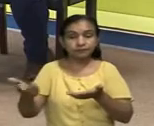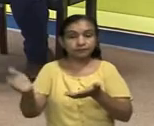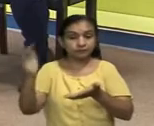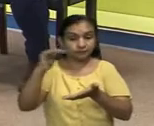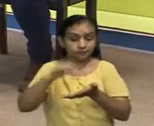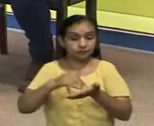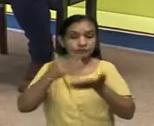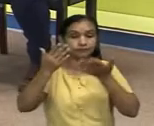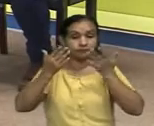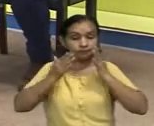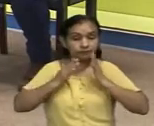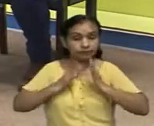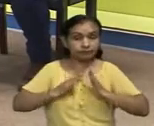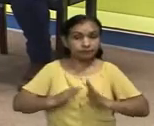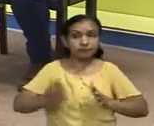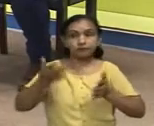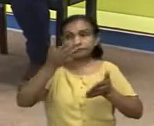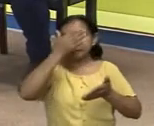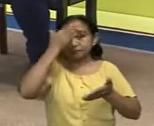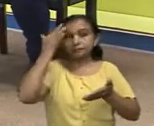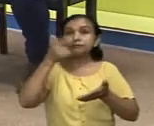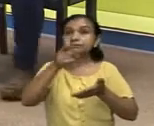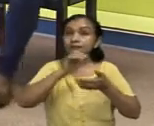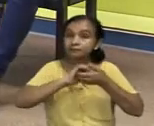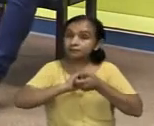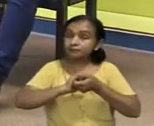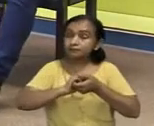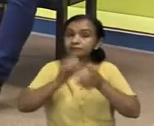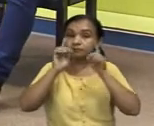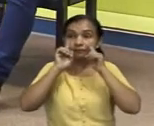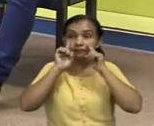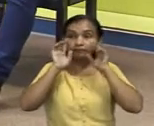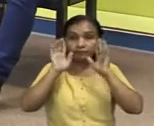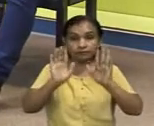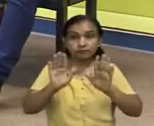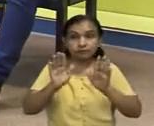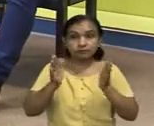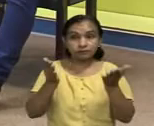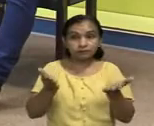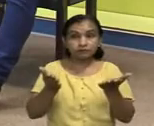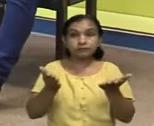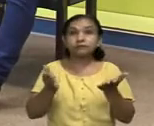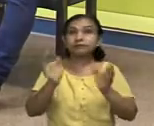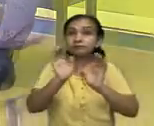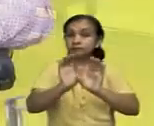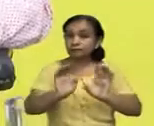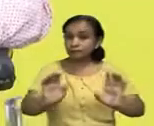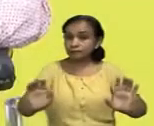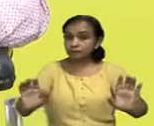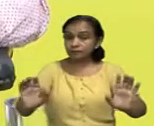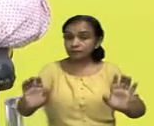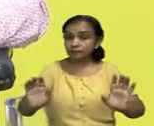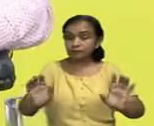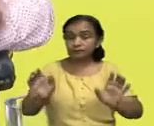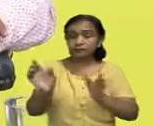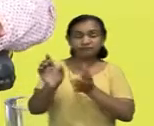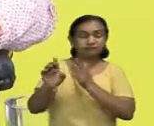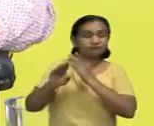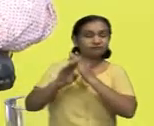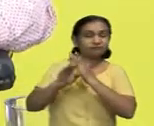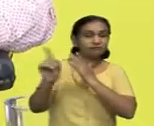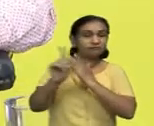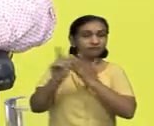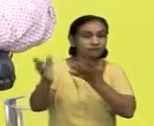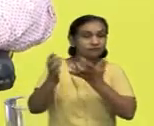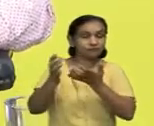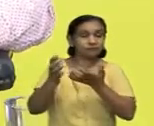rehidratación. Sí. Eso póngalo en mente, amigos televidentes, cuando el niño y que no quiera beber el suero que dan